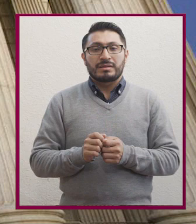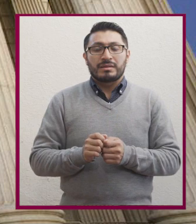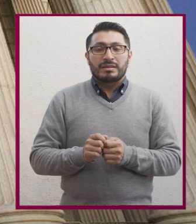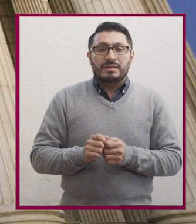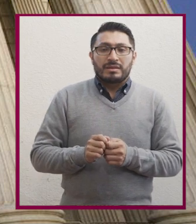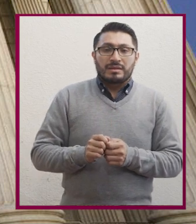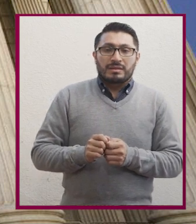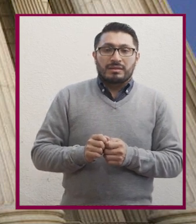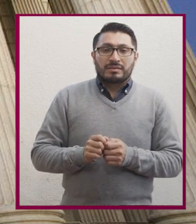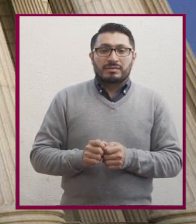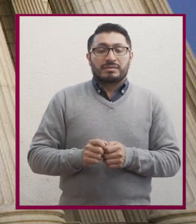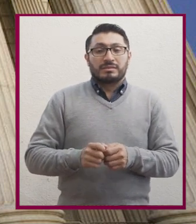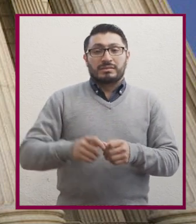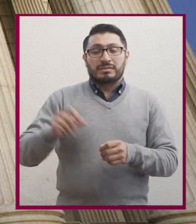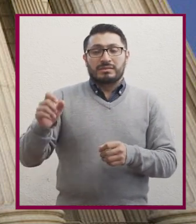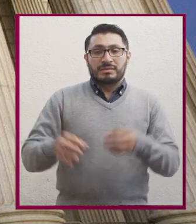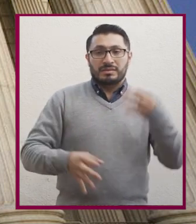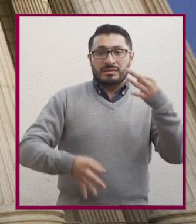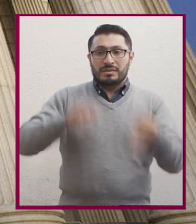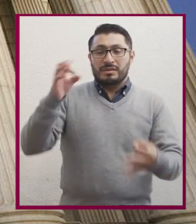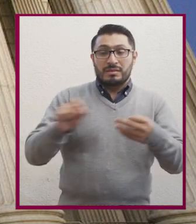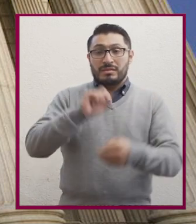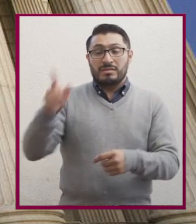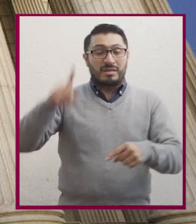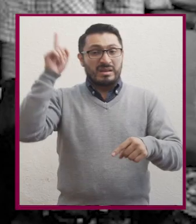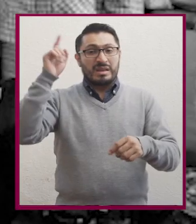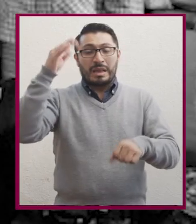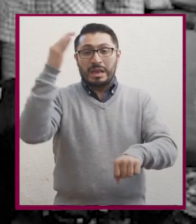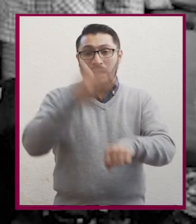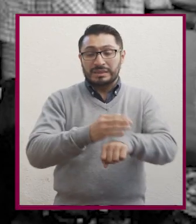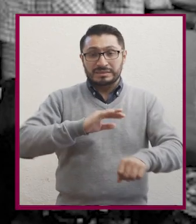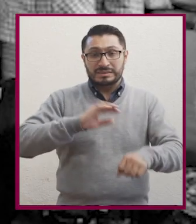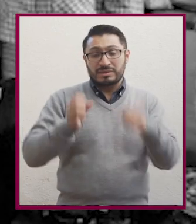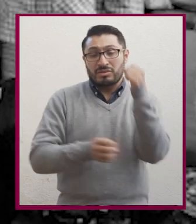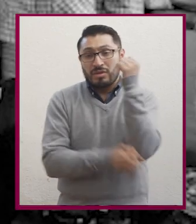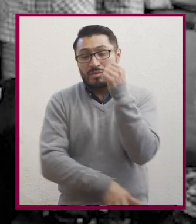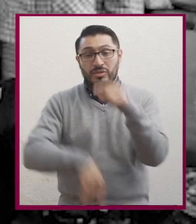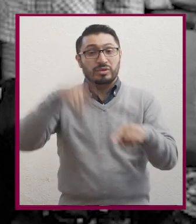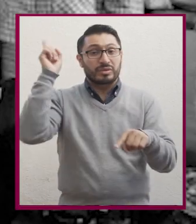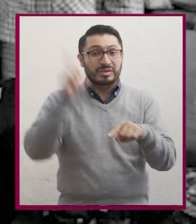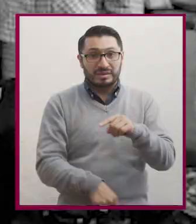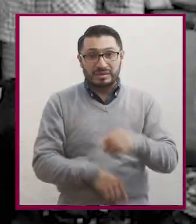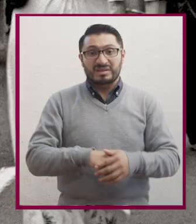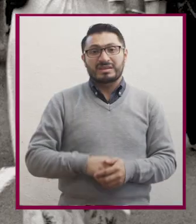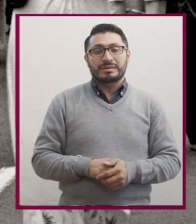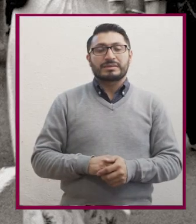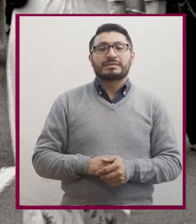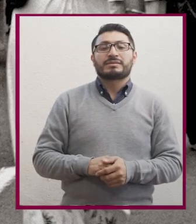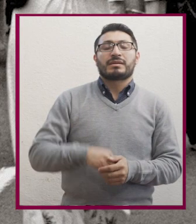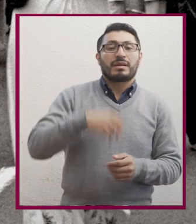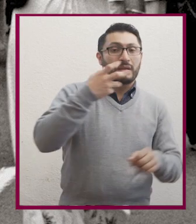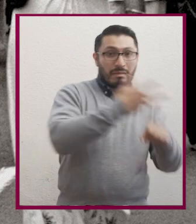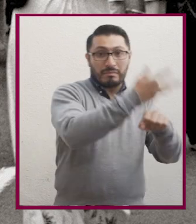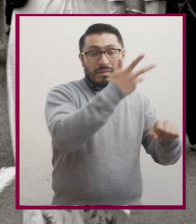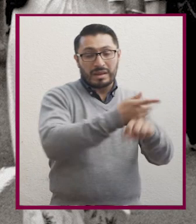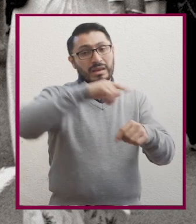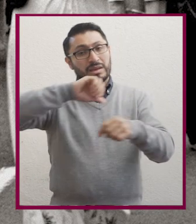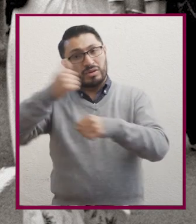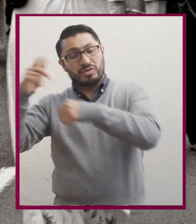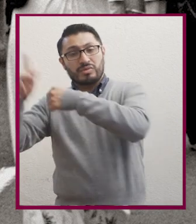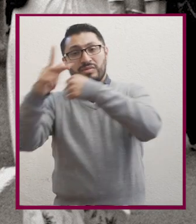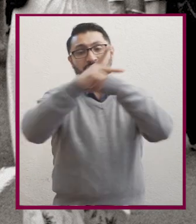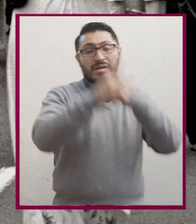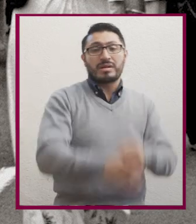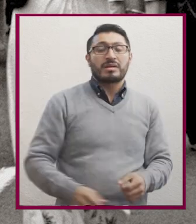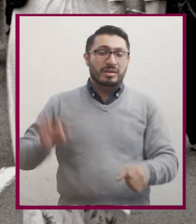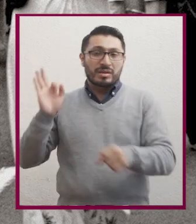la Suprema Corte despenalizó el aborto en Estados Unidos. Las feministas de ese y otros países continuaron luchando por el derecho